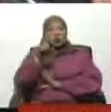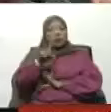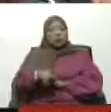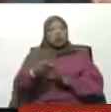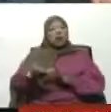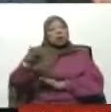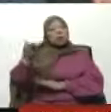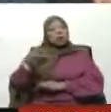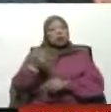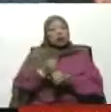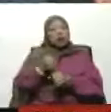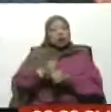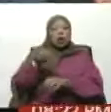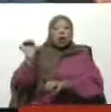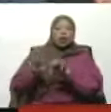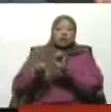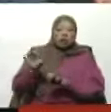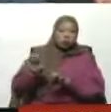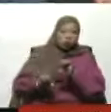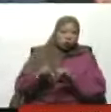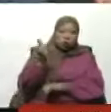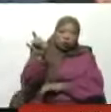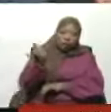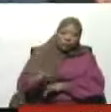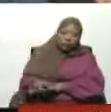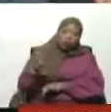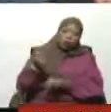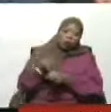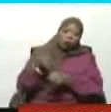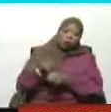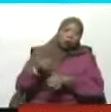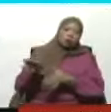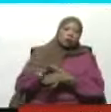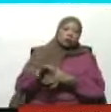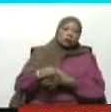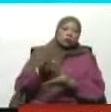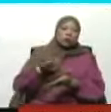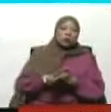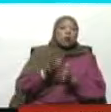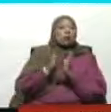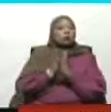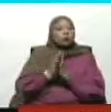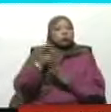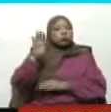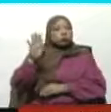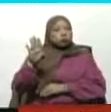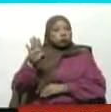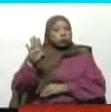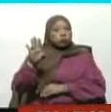menos a decir parte de lo que ellos están sintiendo allá en la base. Cumpla su juramento, entonces.